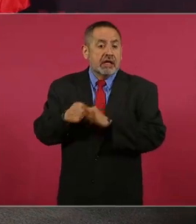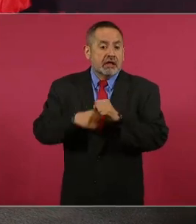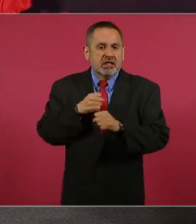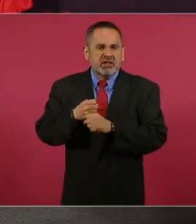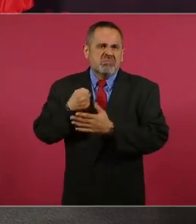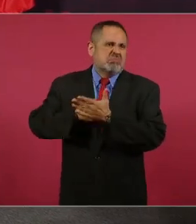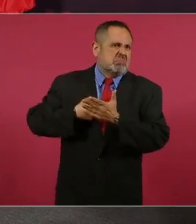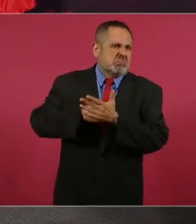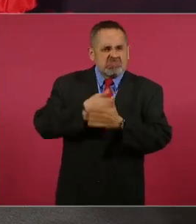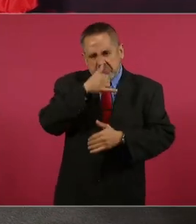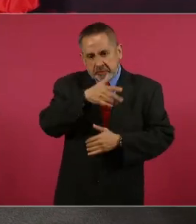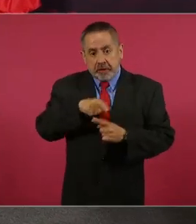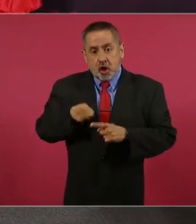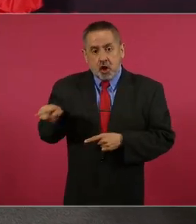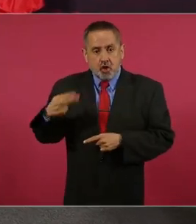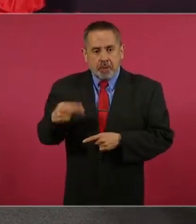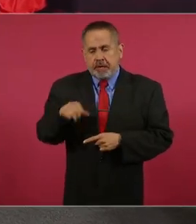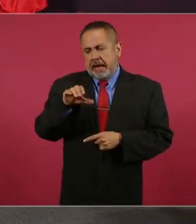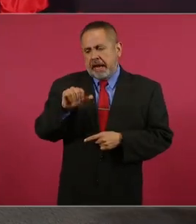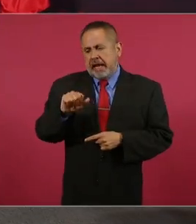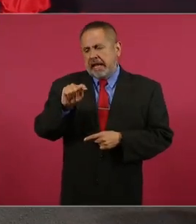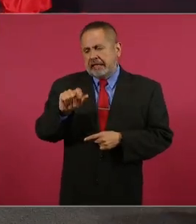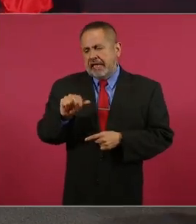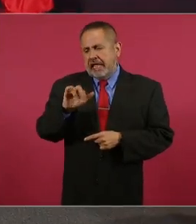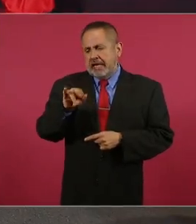Garza. Es una historia